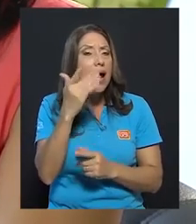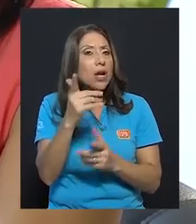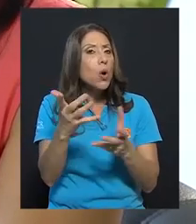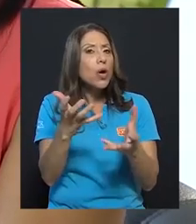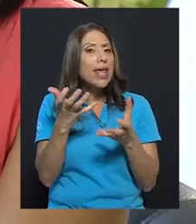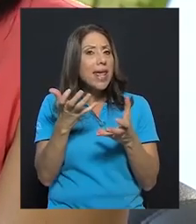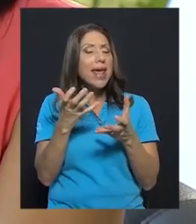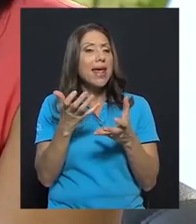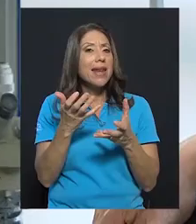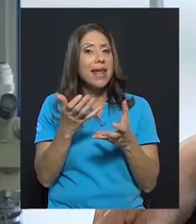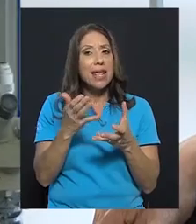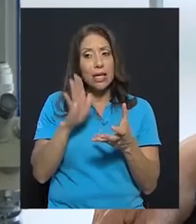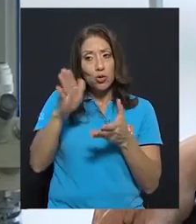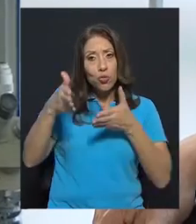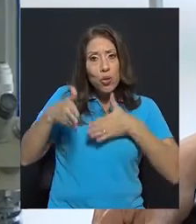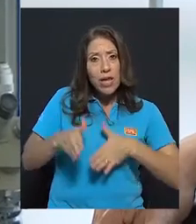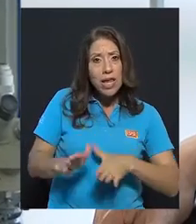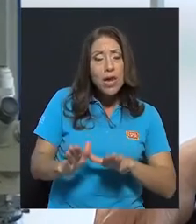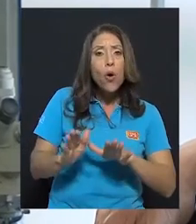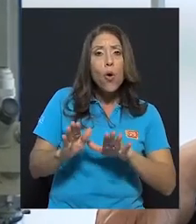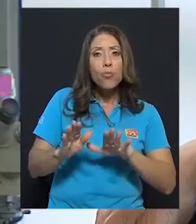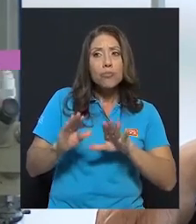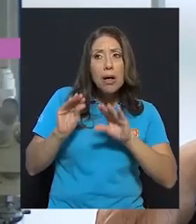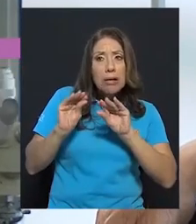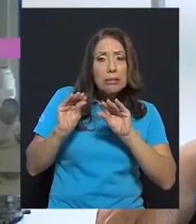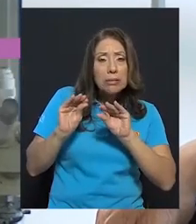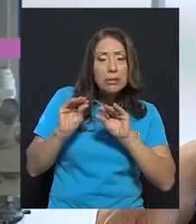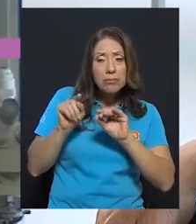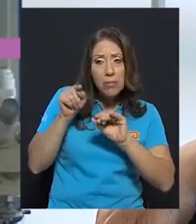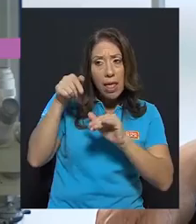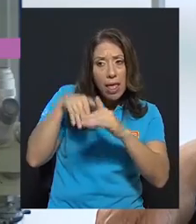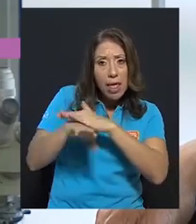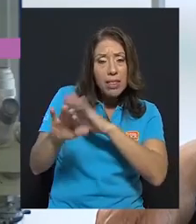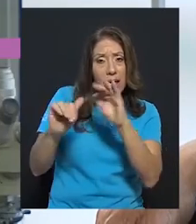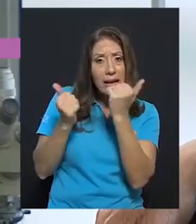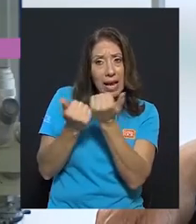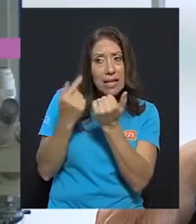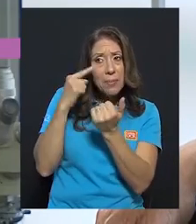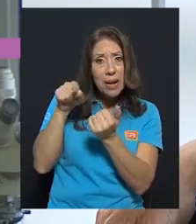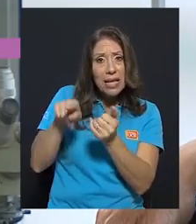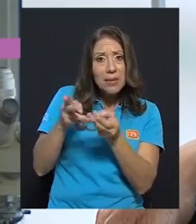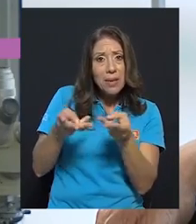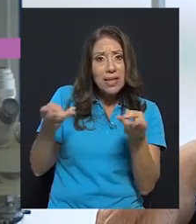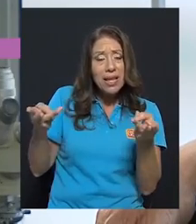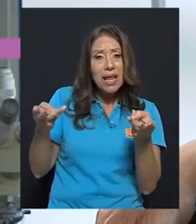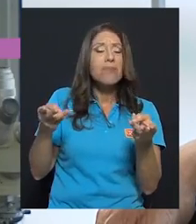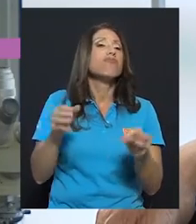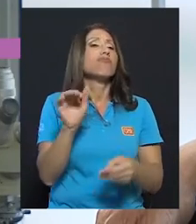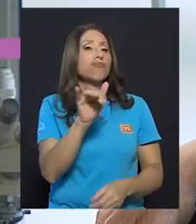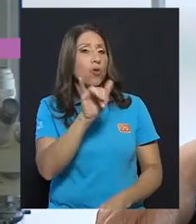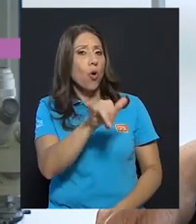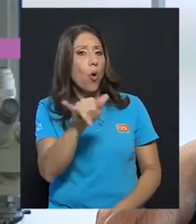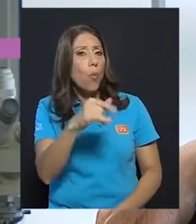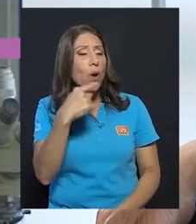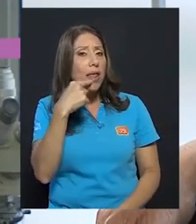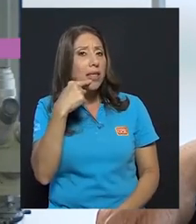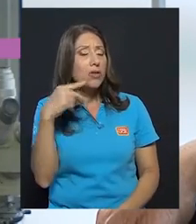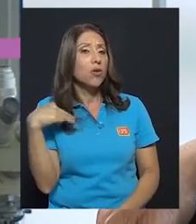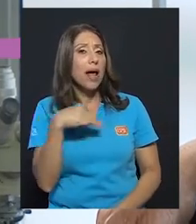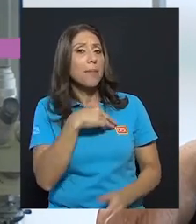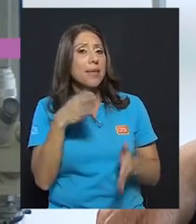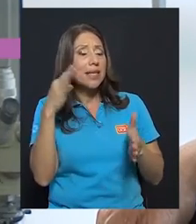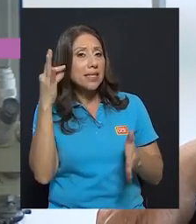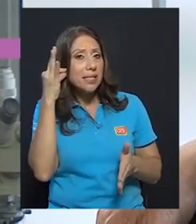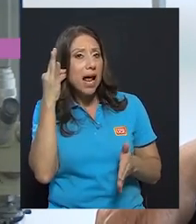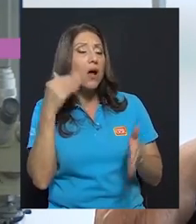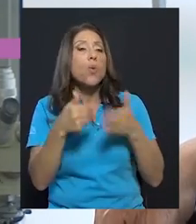materia? Claro, como bien ya lo ha señalado la señora ministra, cualquier padre o madre puede objetar